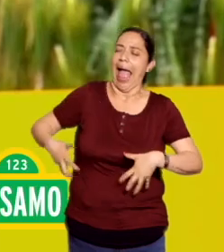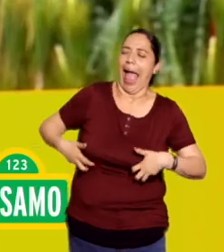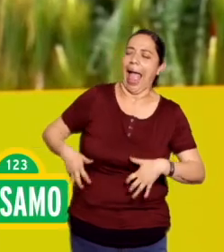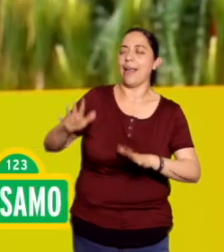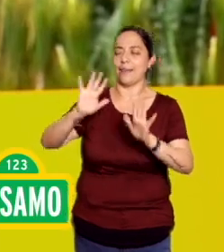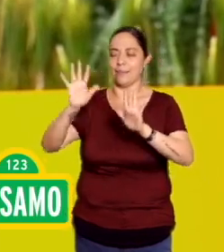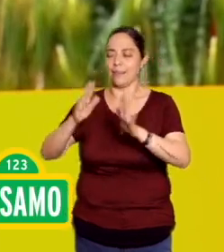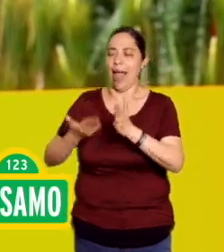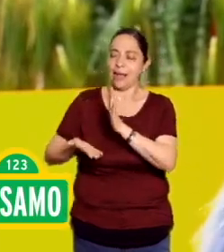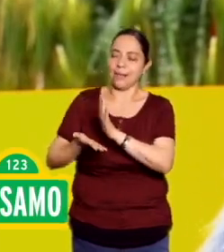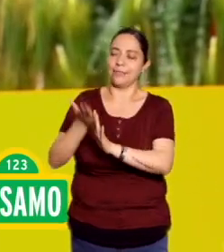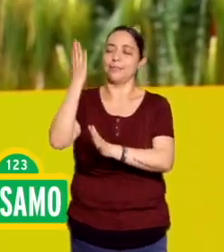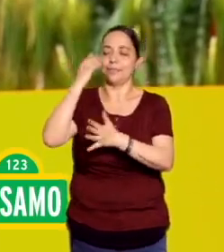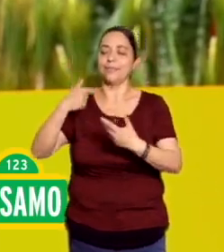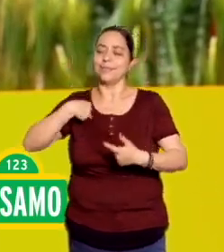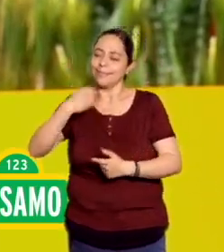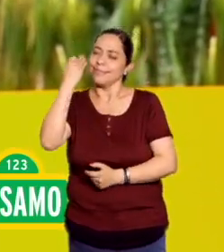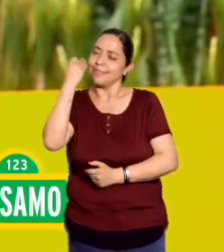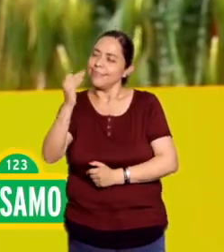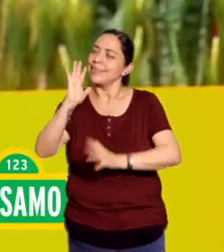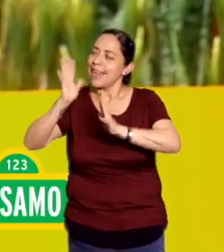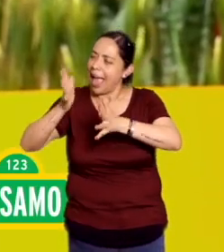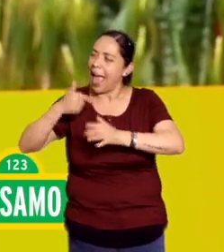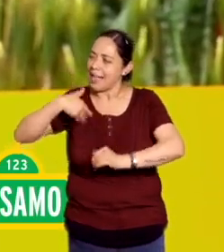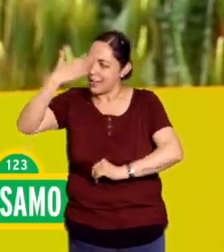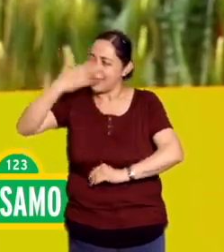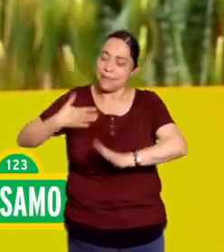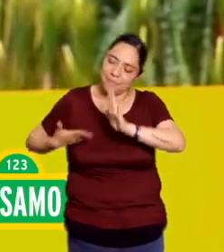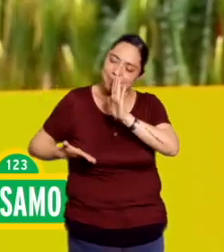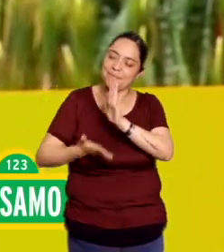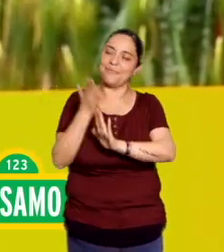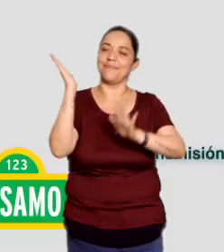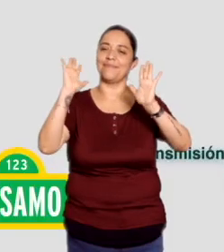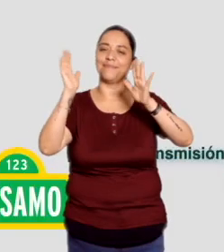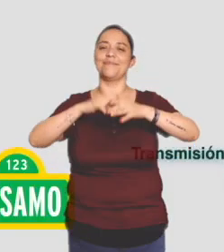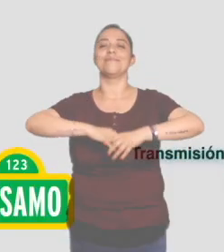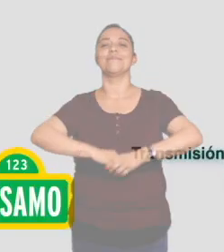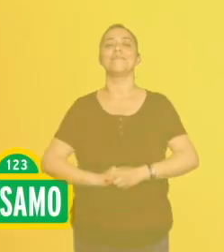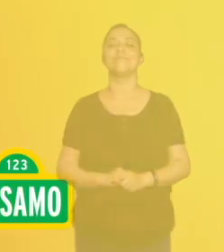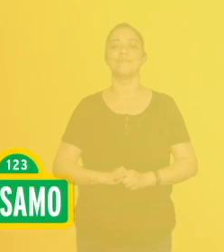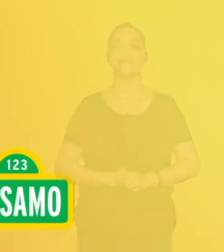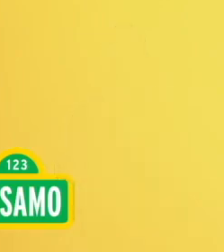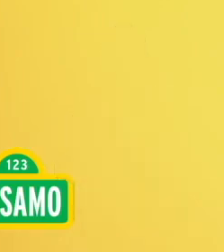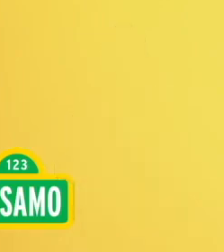Elefancio. Ya no me hagas cosquillas, ya. Sí, ya sé que ya me demoré mucho, ya. Ya vámonos, ya.